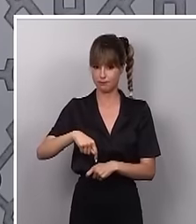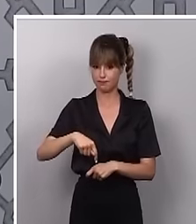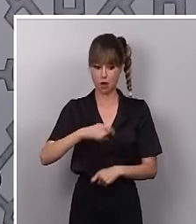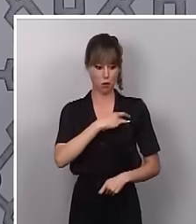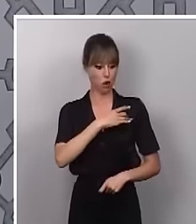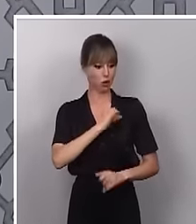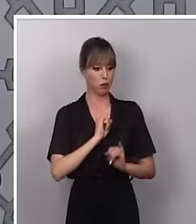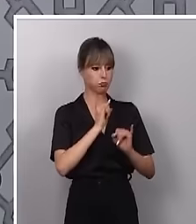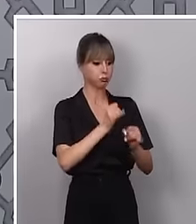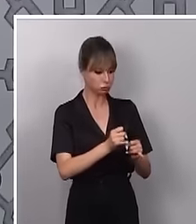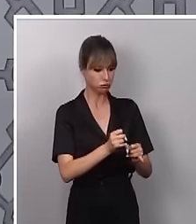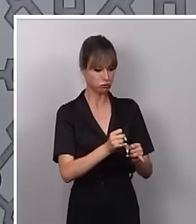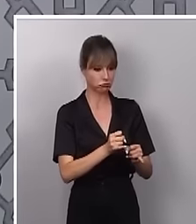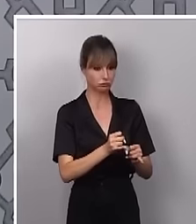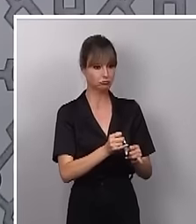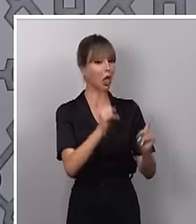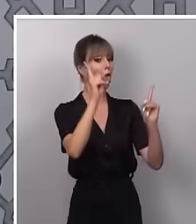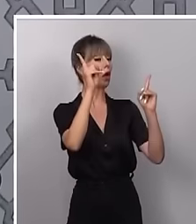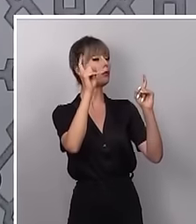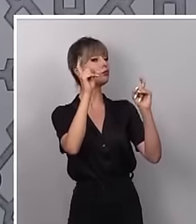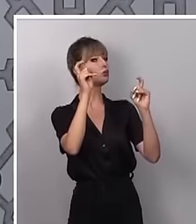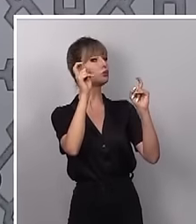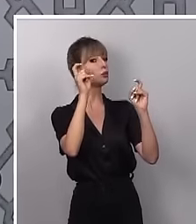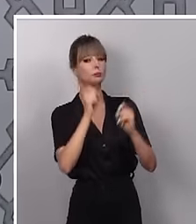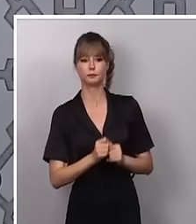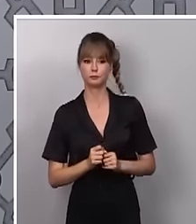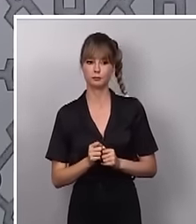Moncloa a hacerse una foto,